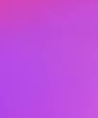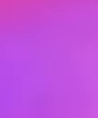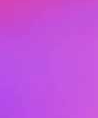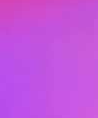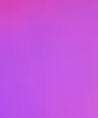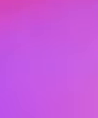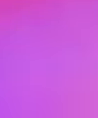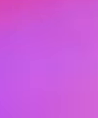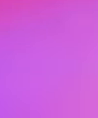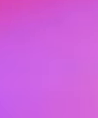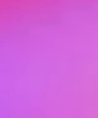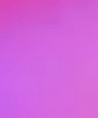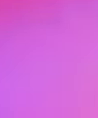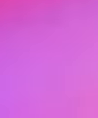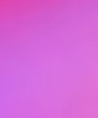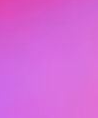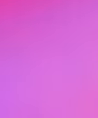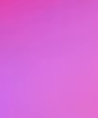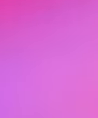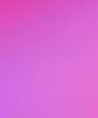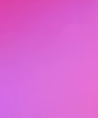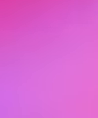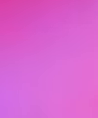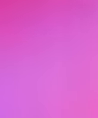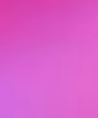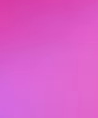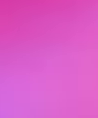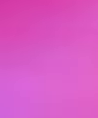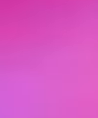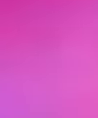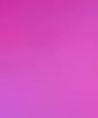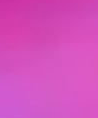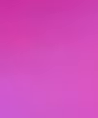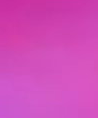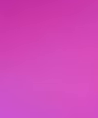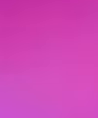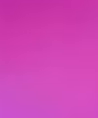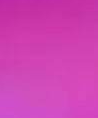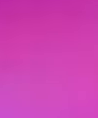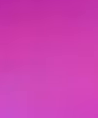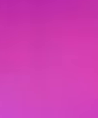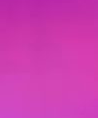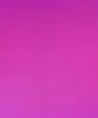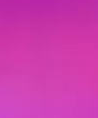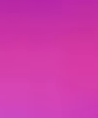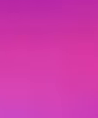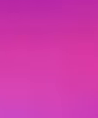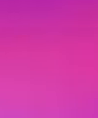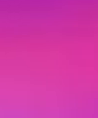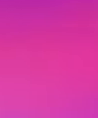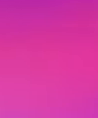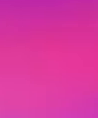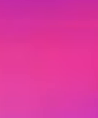necesitas ayuda, llama al Centro de Apoyo Pedagógico a Distancia. El número de teléfono para secundaria es el